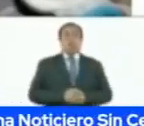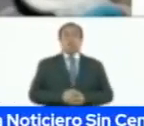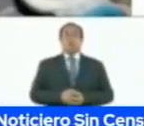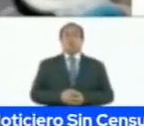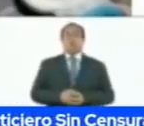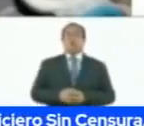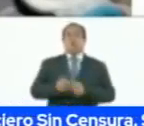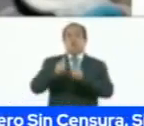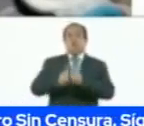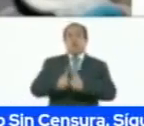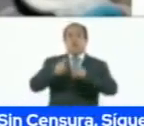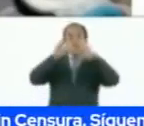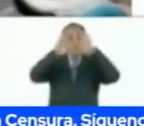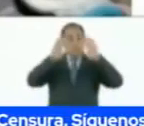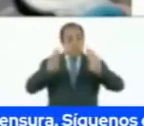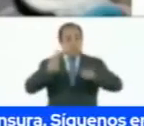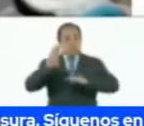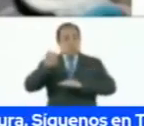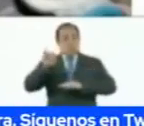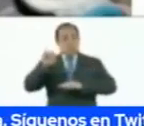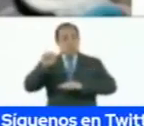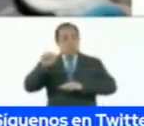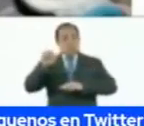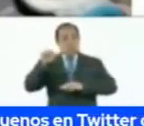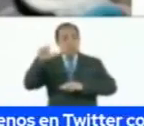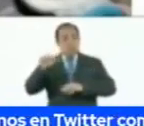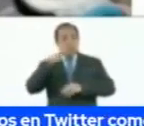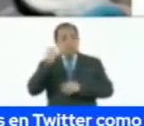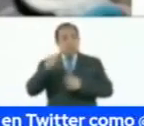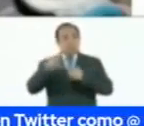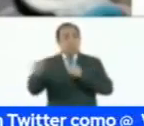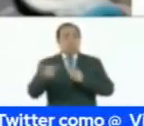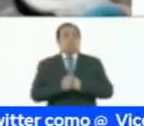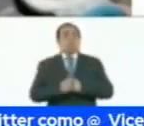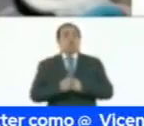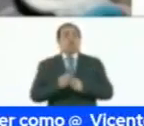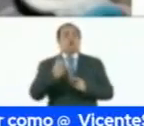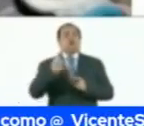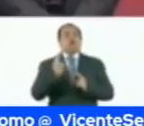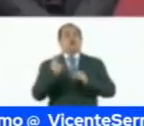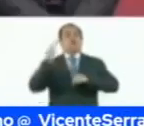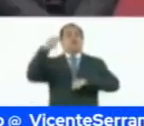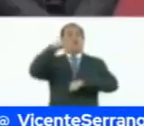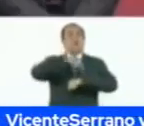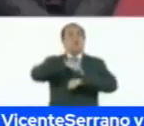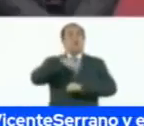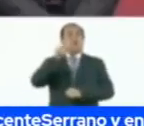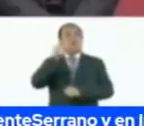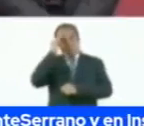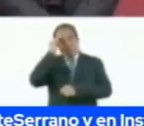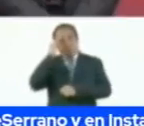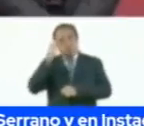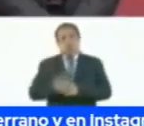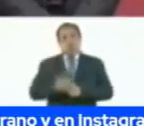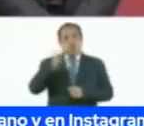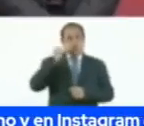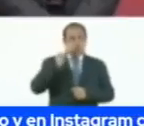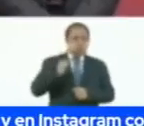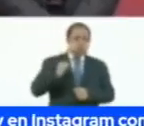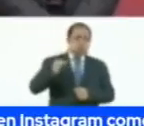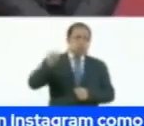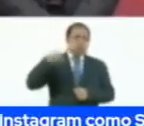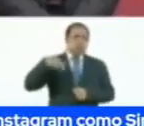en la Basílica querían trasladarse hacia el Monumento a la Revolución, pero también reflexionaron que era una distancia muy larga y